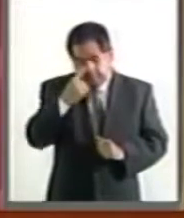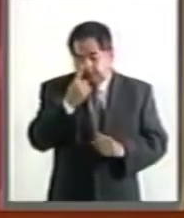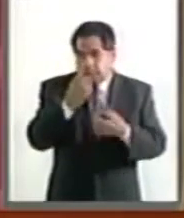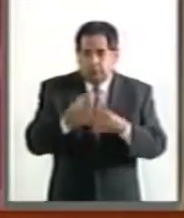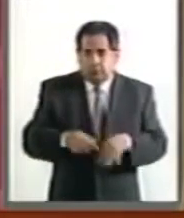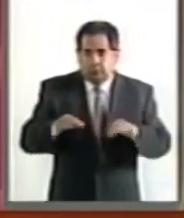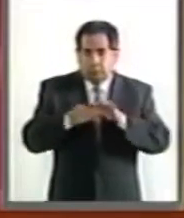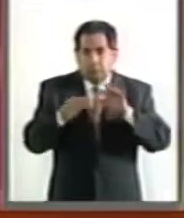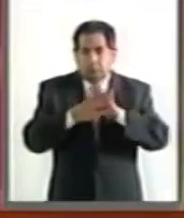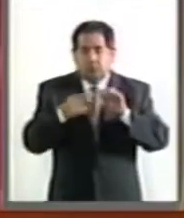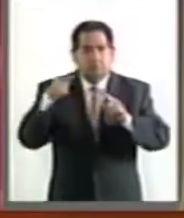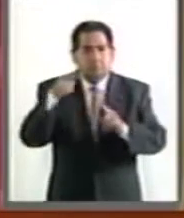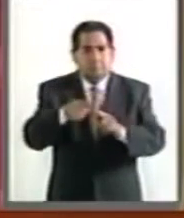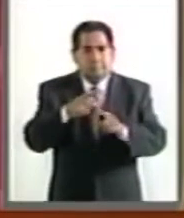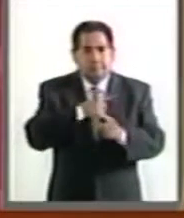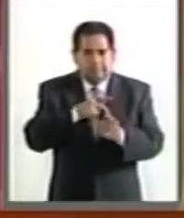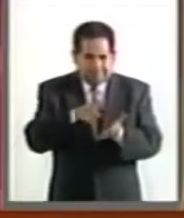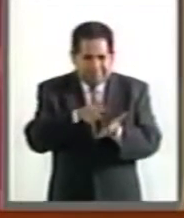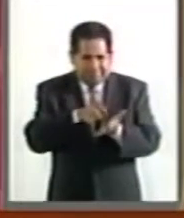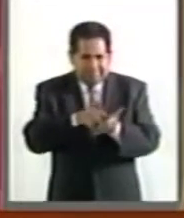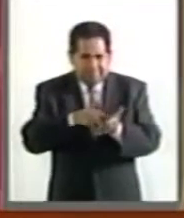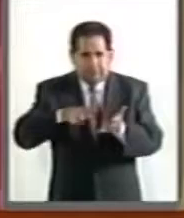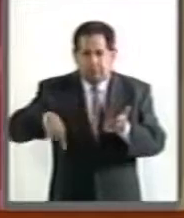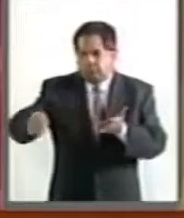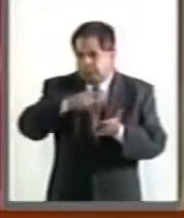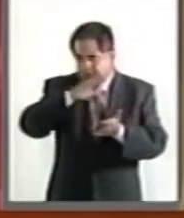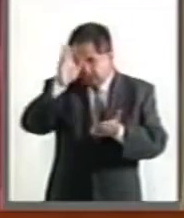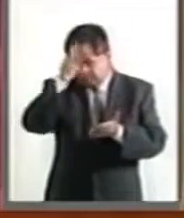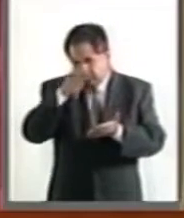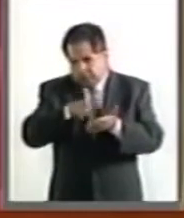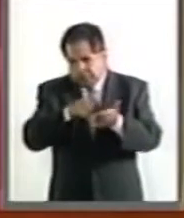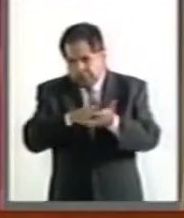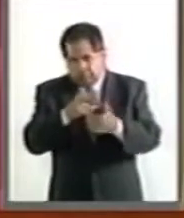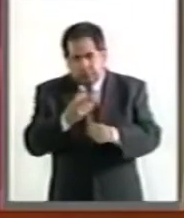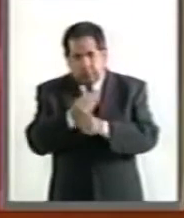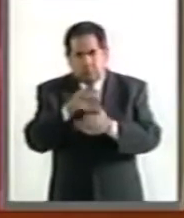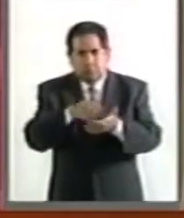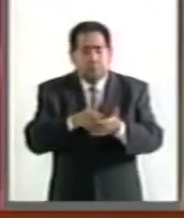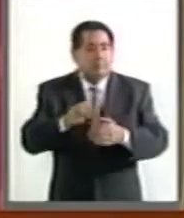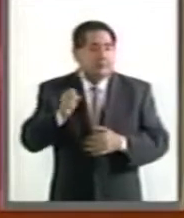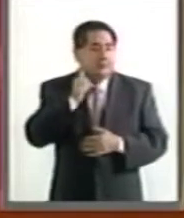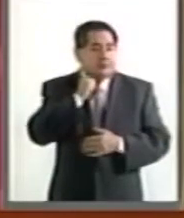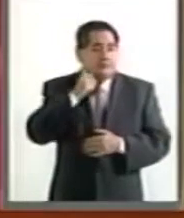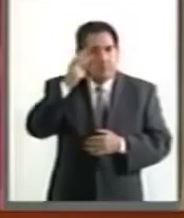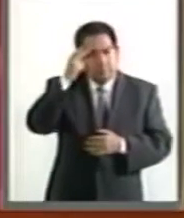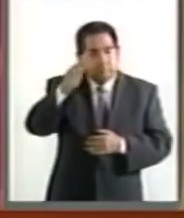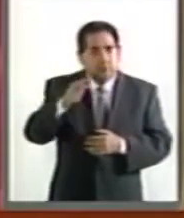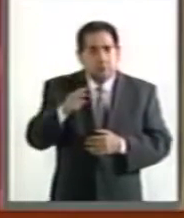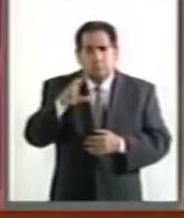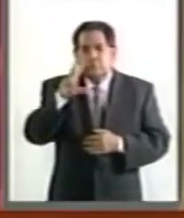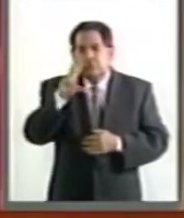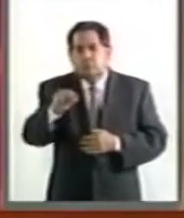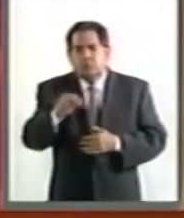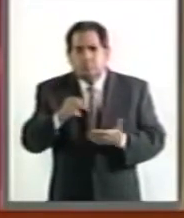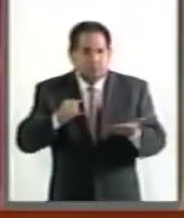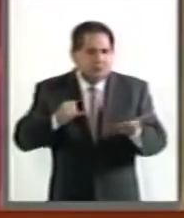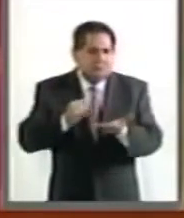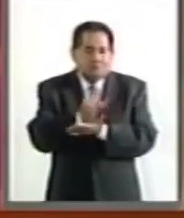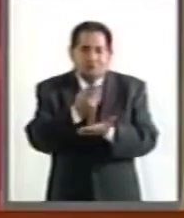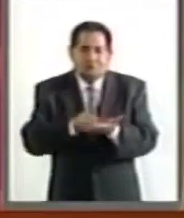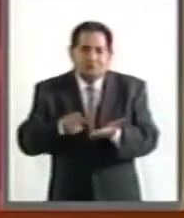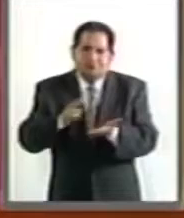importante señalar que hay que corregir el punto de acuerdo. El Senado de la República no